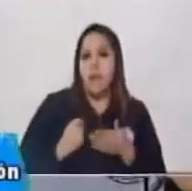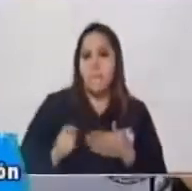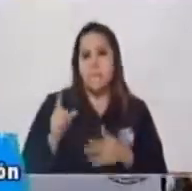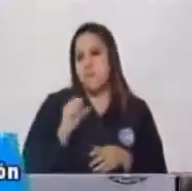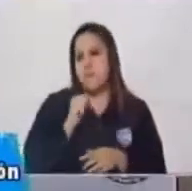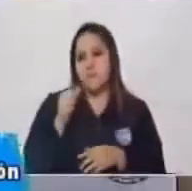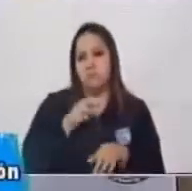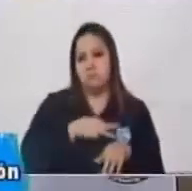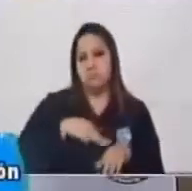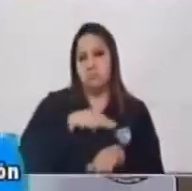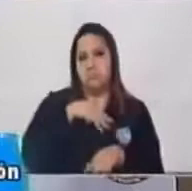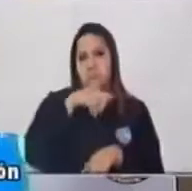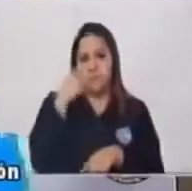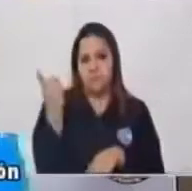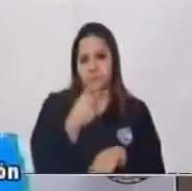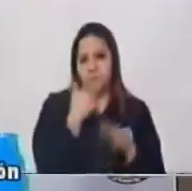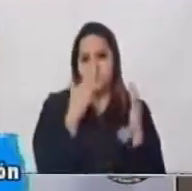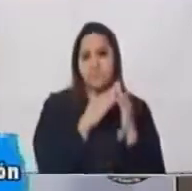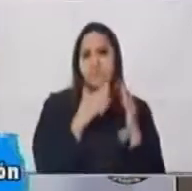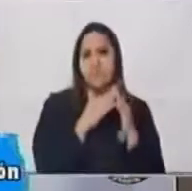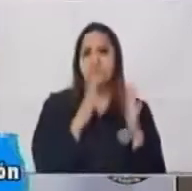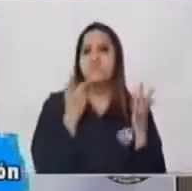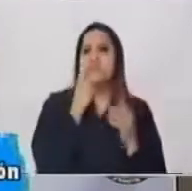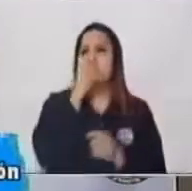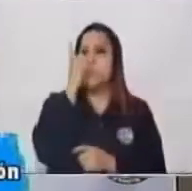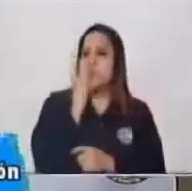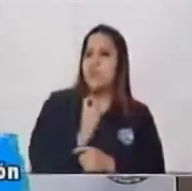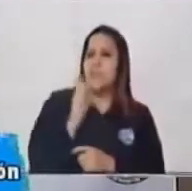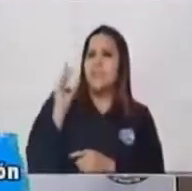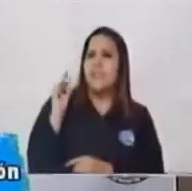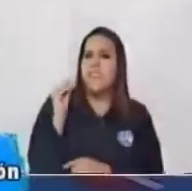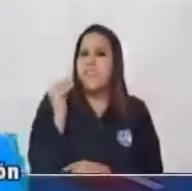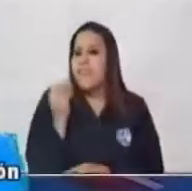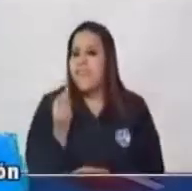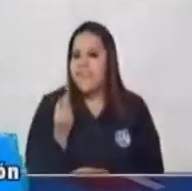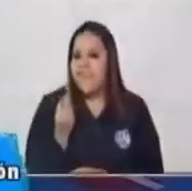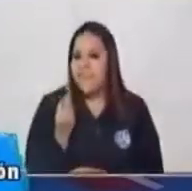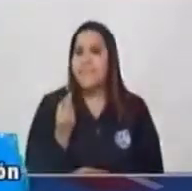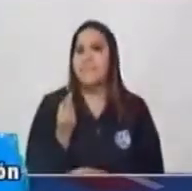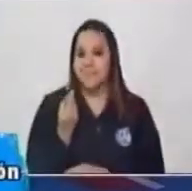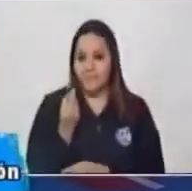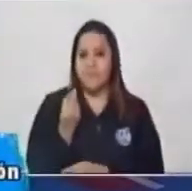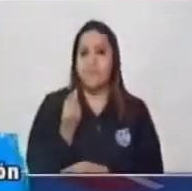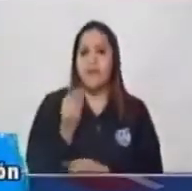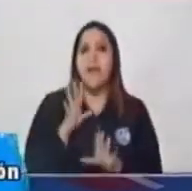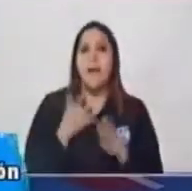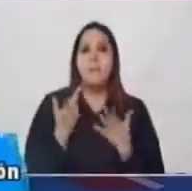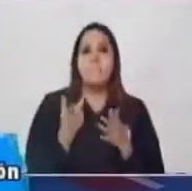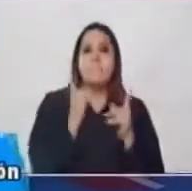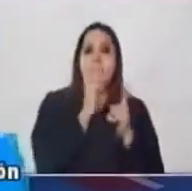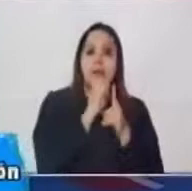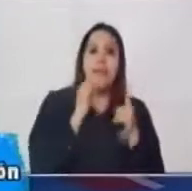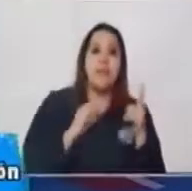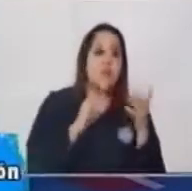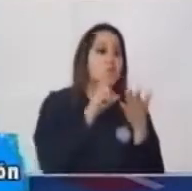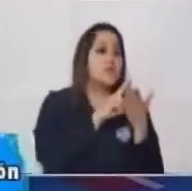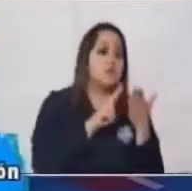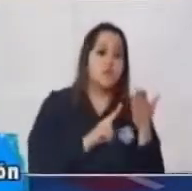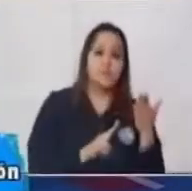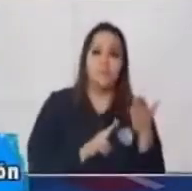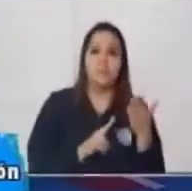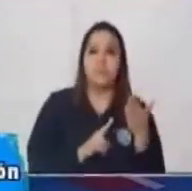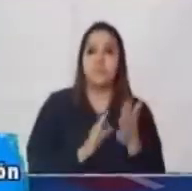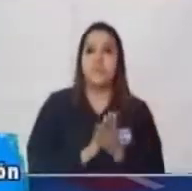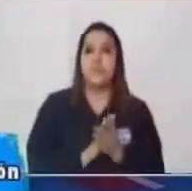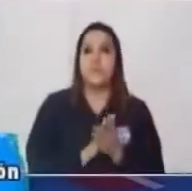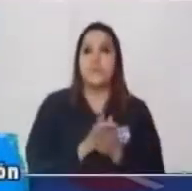a tu alrededor, me voy a preguntar ¿qué? Entonces, para leer mi oración, por ejemplo,